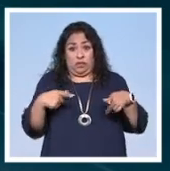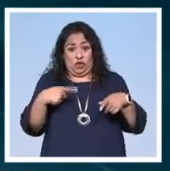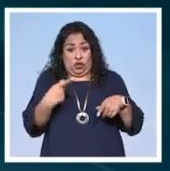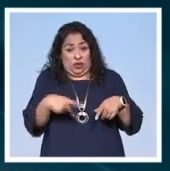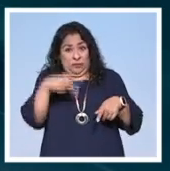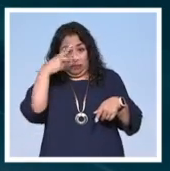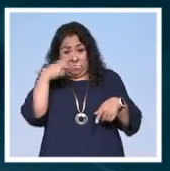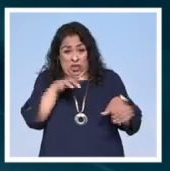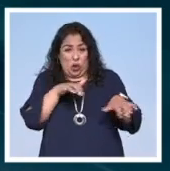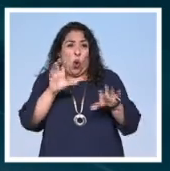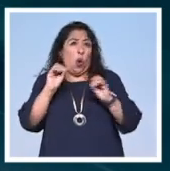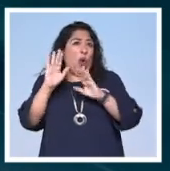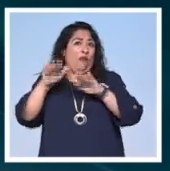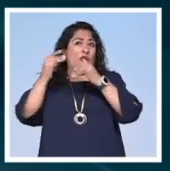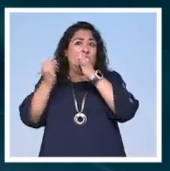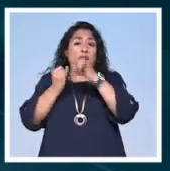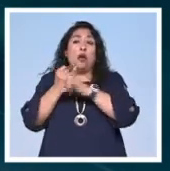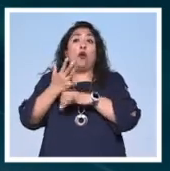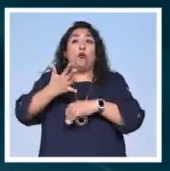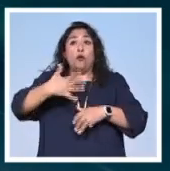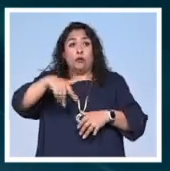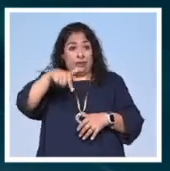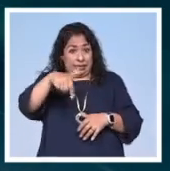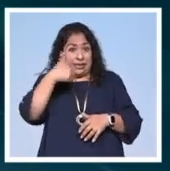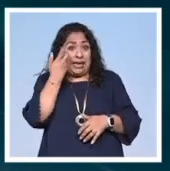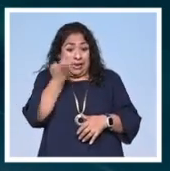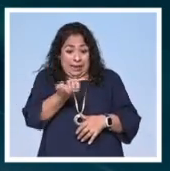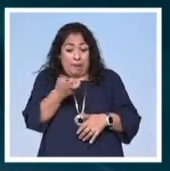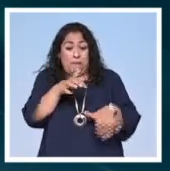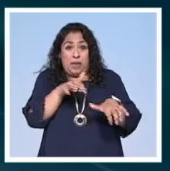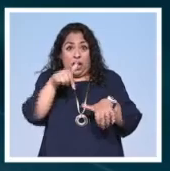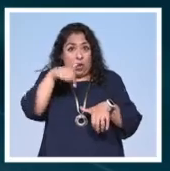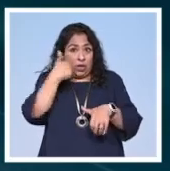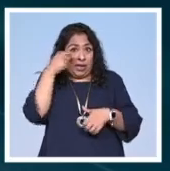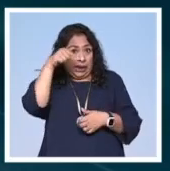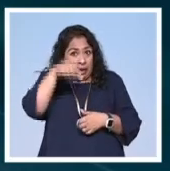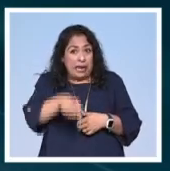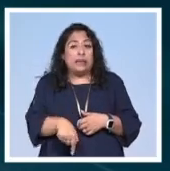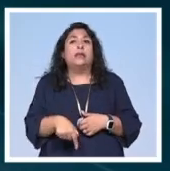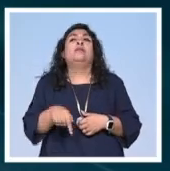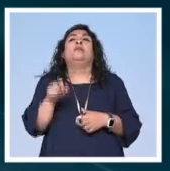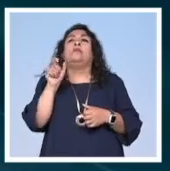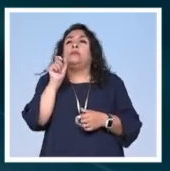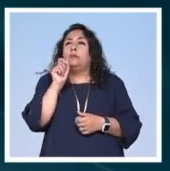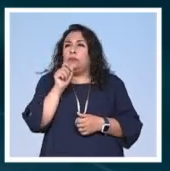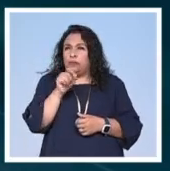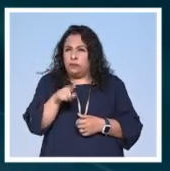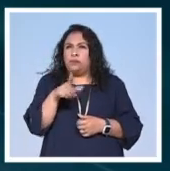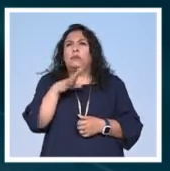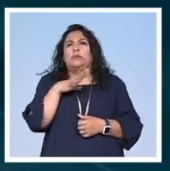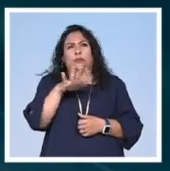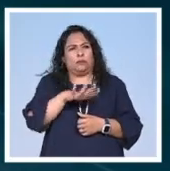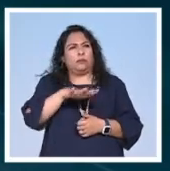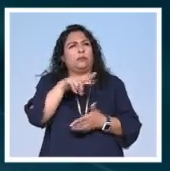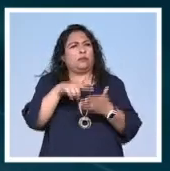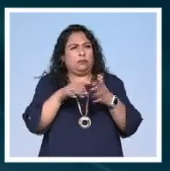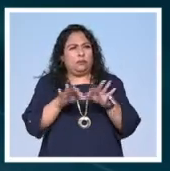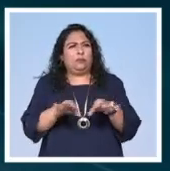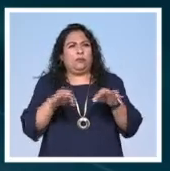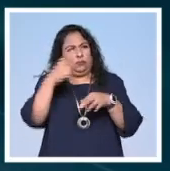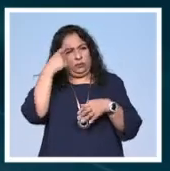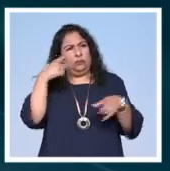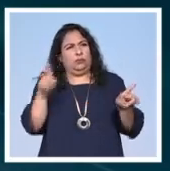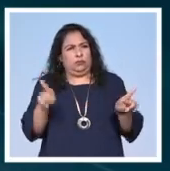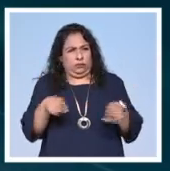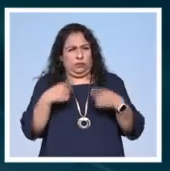mexicanos y a veces internacionales buscan este piano y quieren tocar a quién se dimos también un espacio importante para la